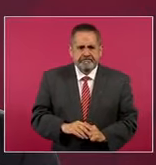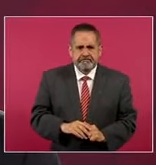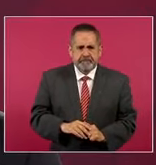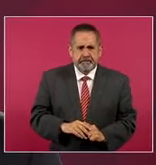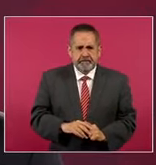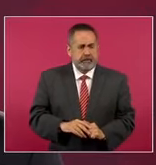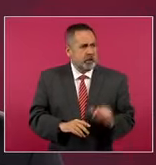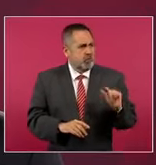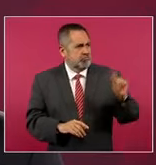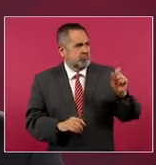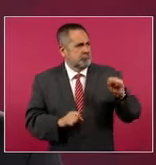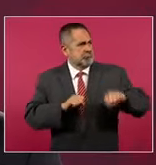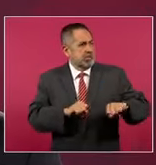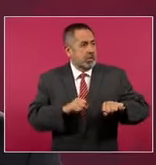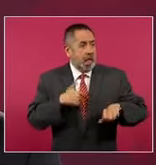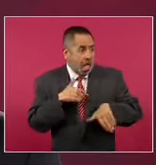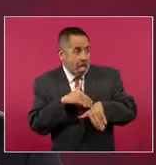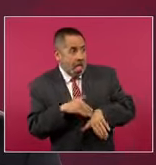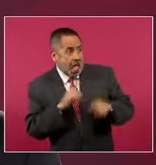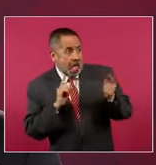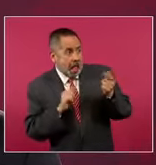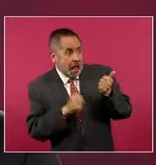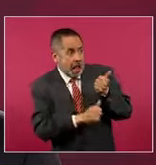o autoritarios.